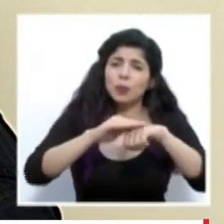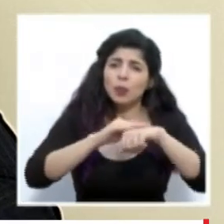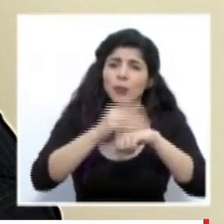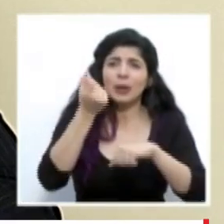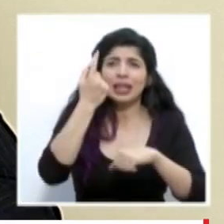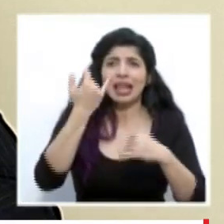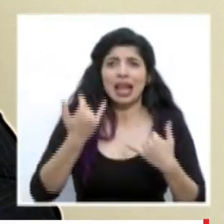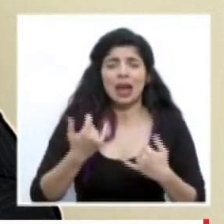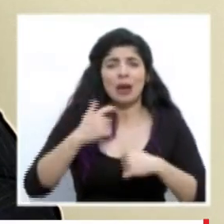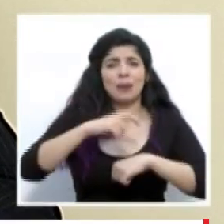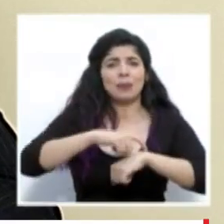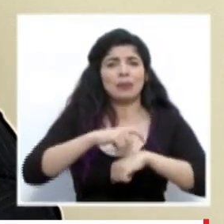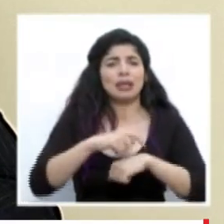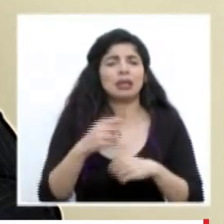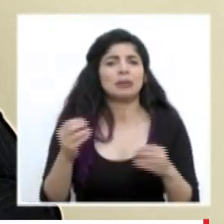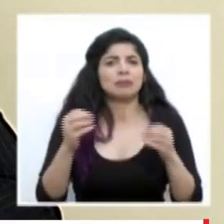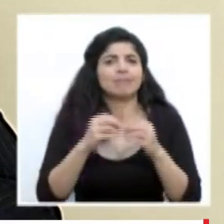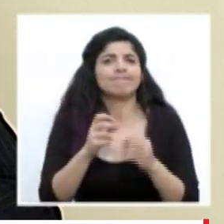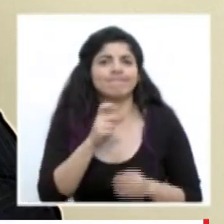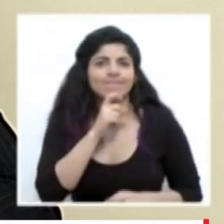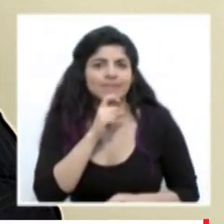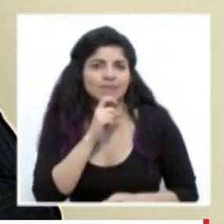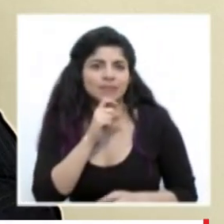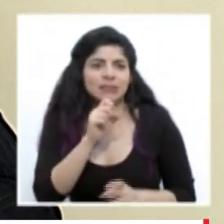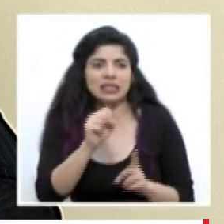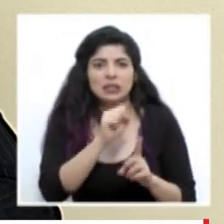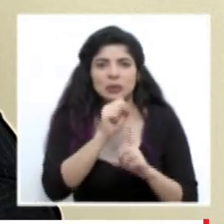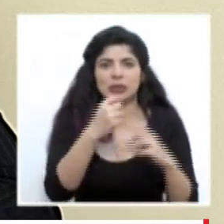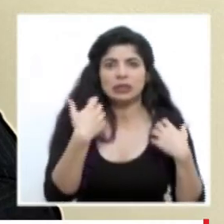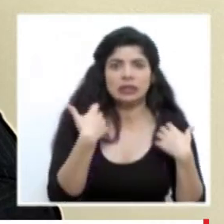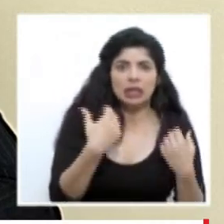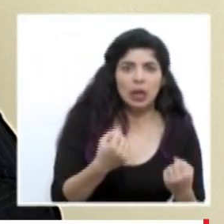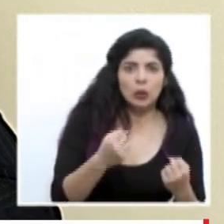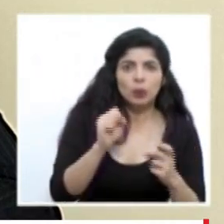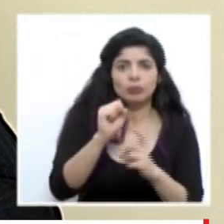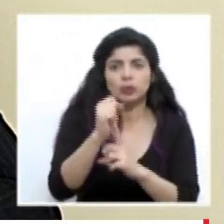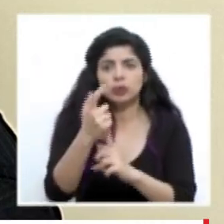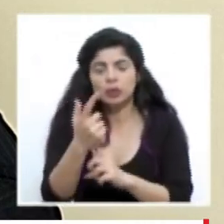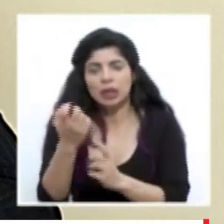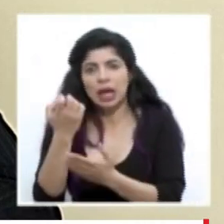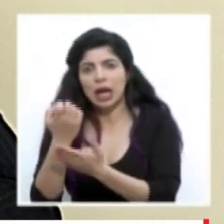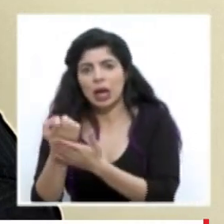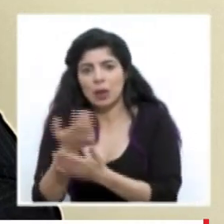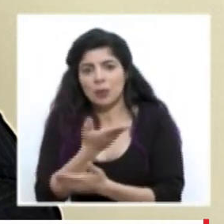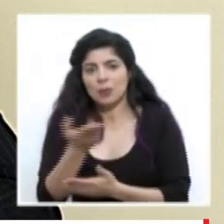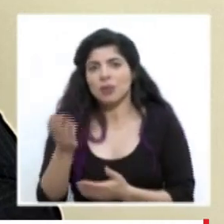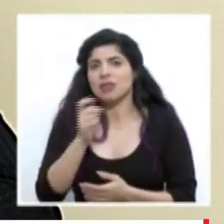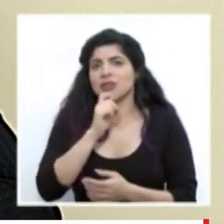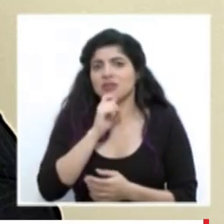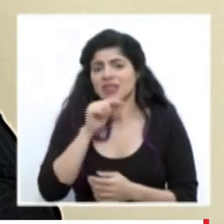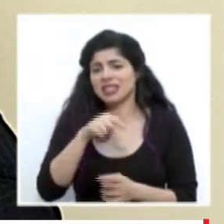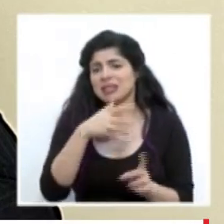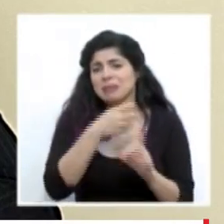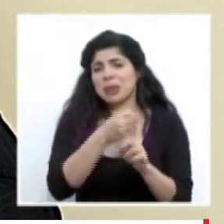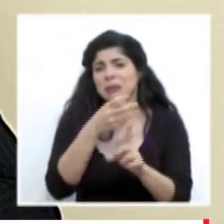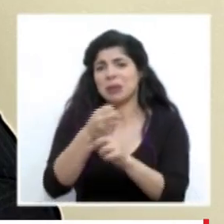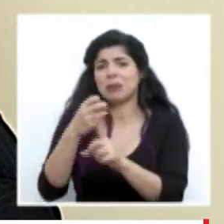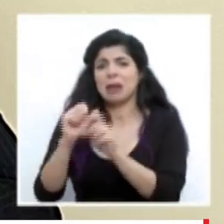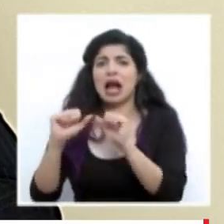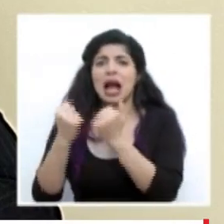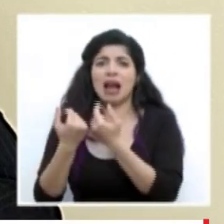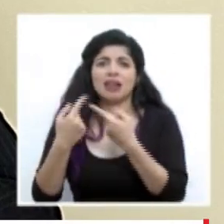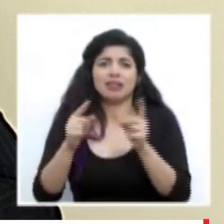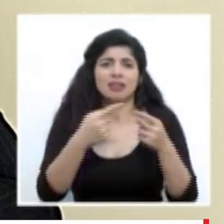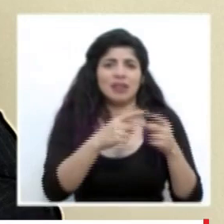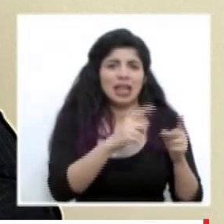es un momento difícil desde el punto de vista sanitario, social, económico, y que obviamente ha tenido repercusiones en todos los ámbitos, y uno de